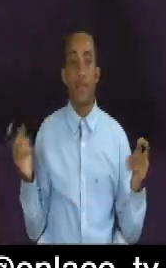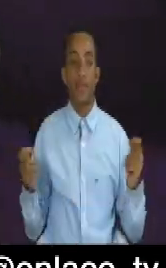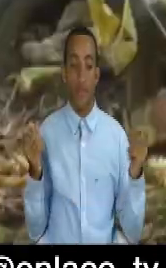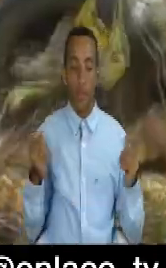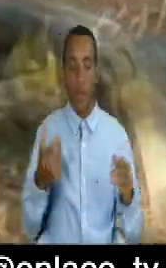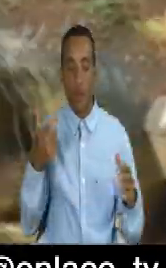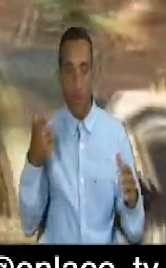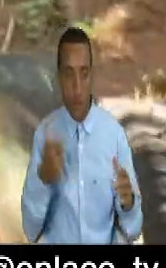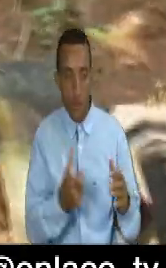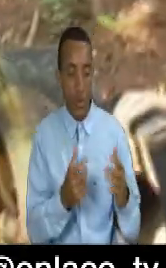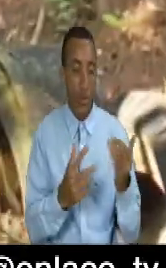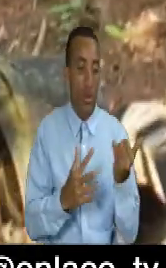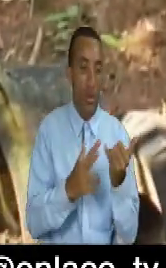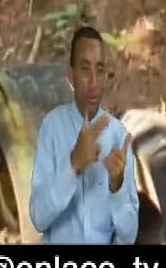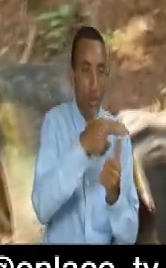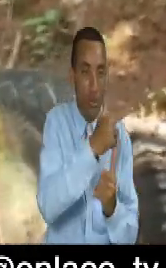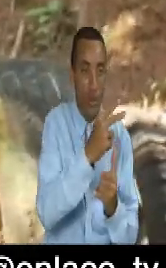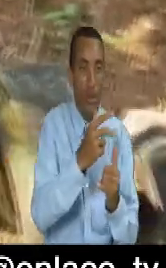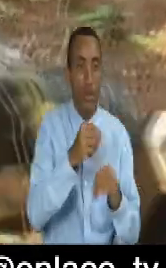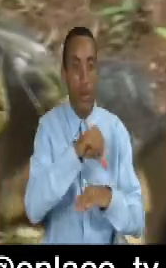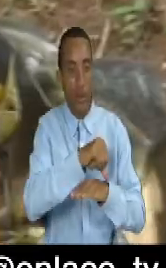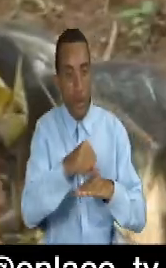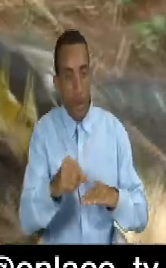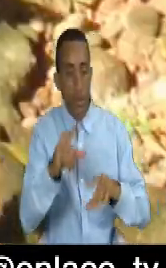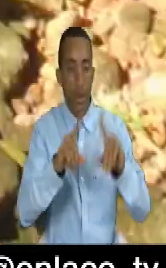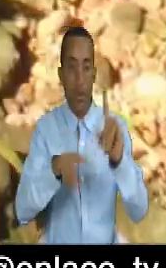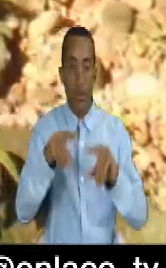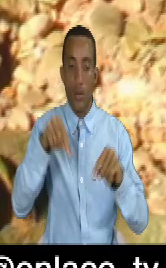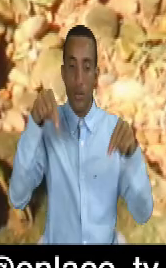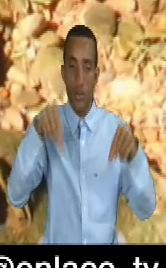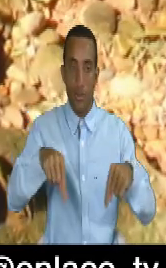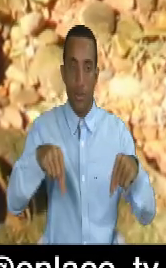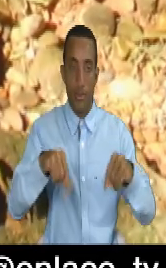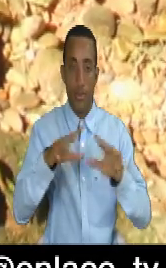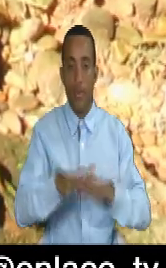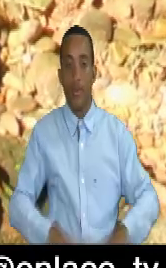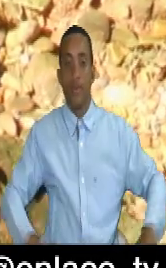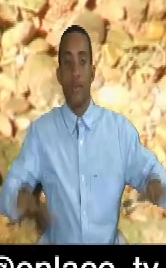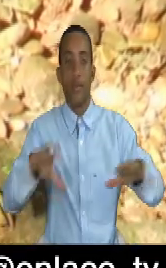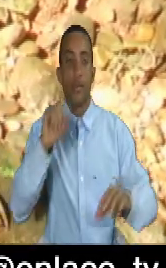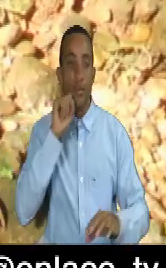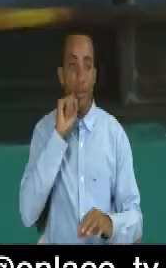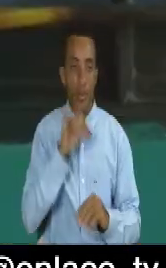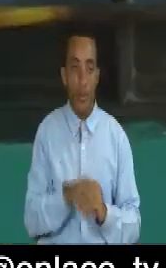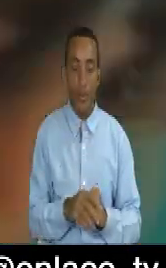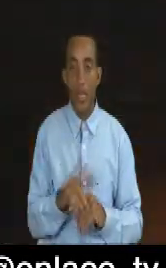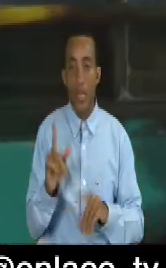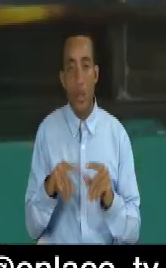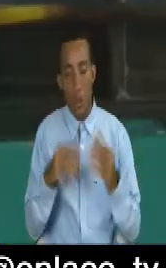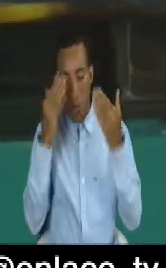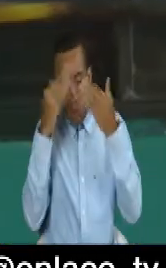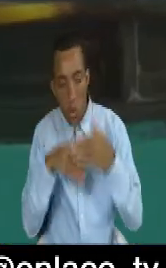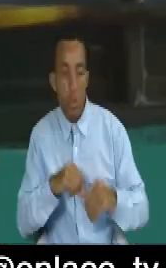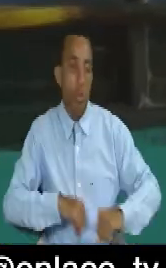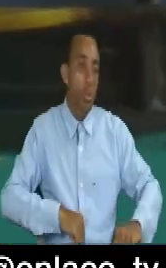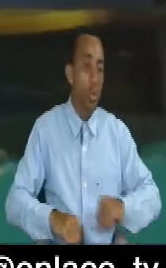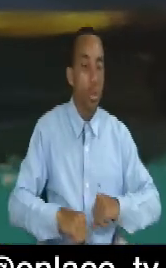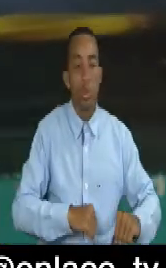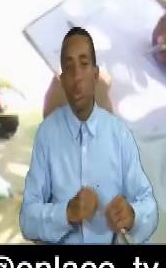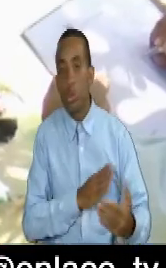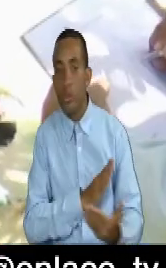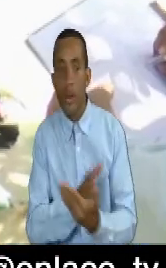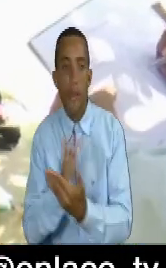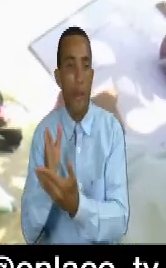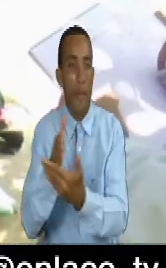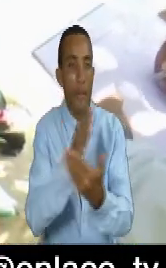y seguimientos a los refugios de animales que se encuentran en la ciudad son algunas de las labores silenciosas que realizan estas personas para